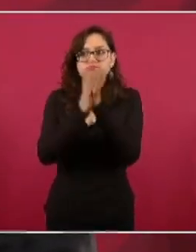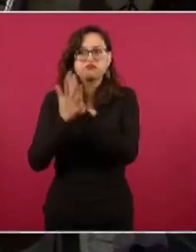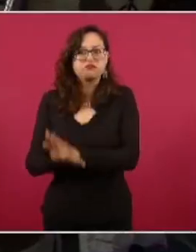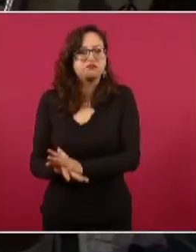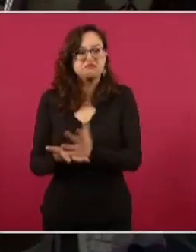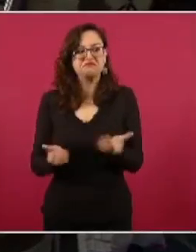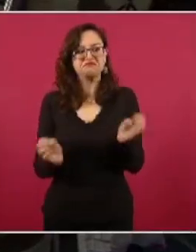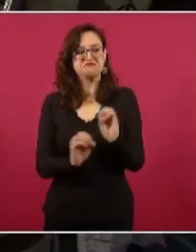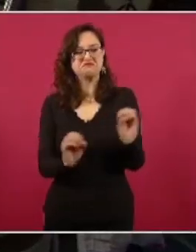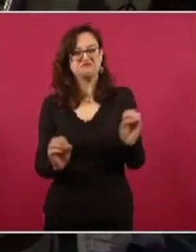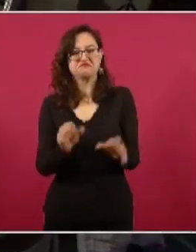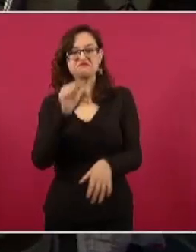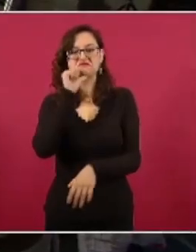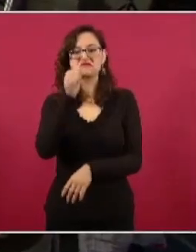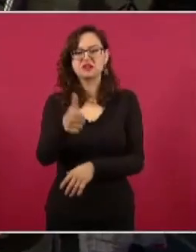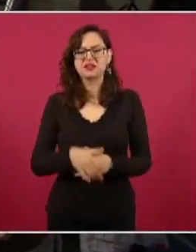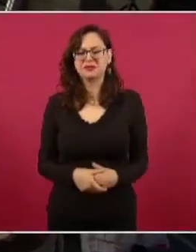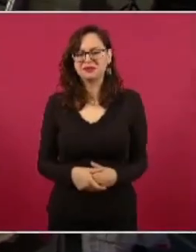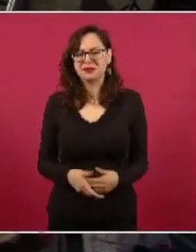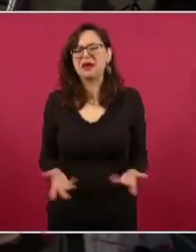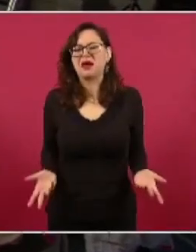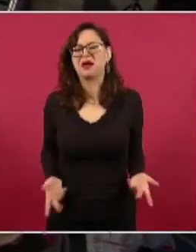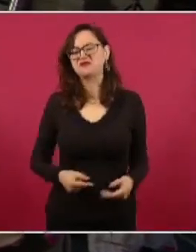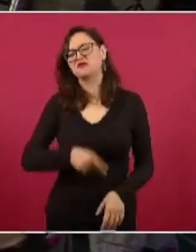Porque se puede estar administrando